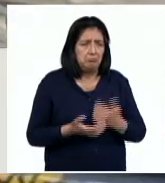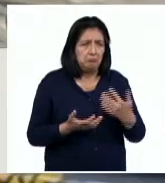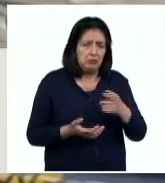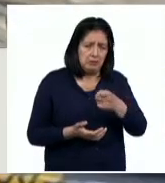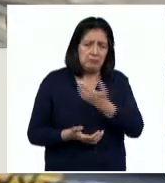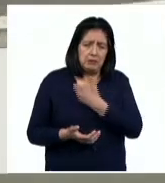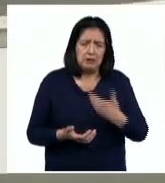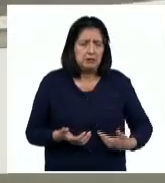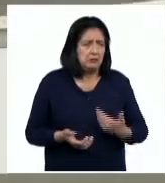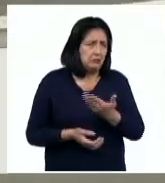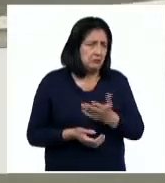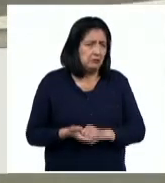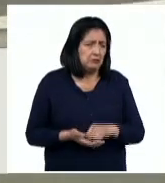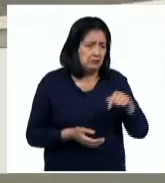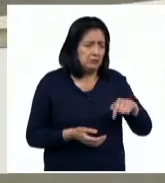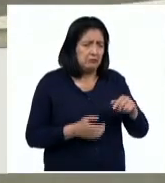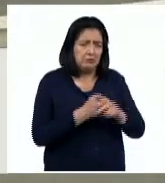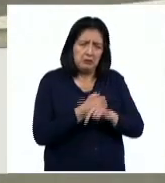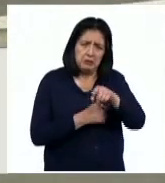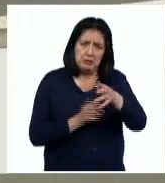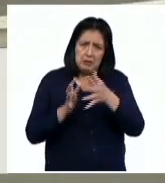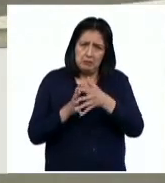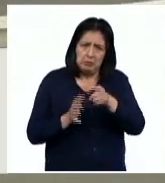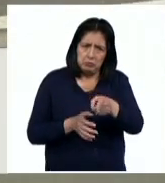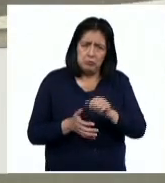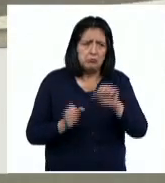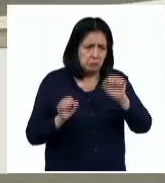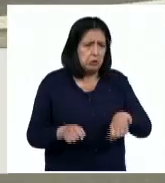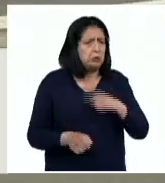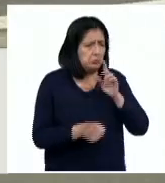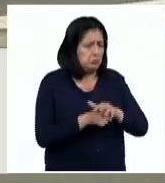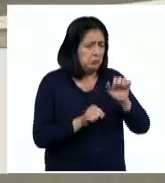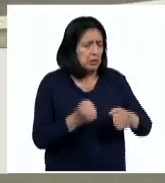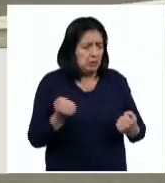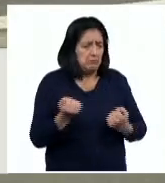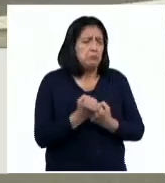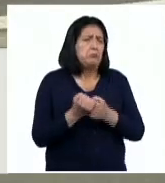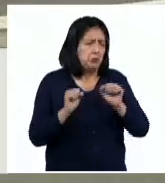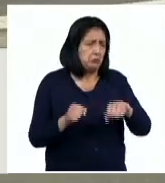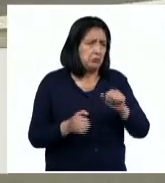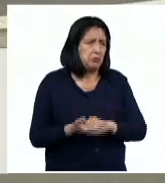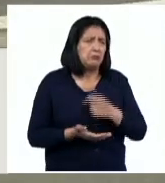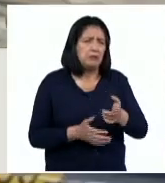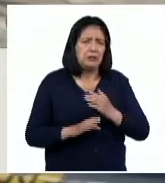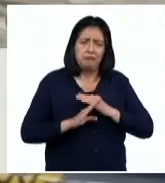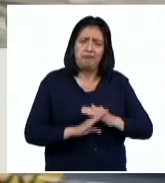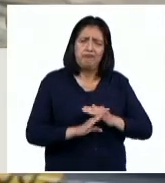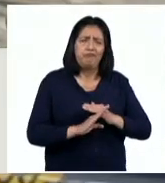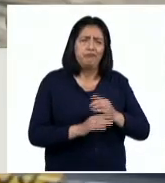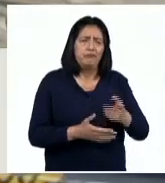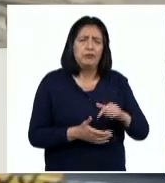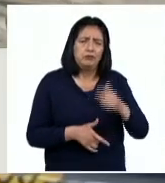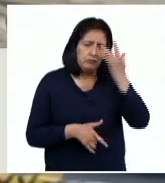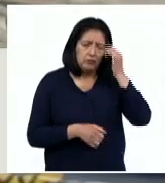este presidente y este país se comprometió a apoyar de manera significativa para el combate